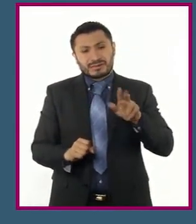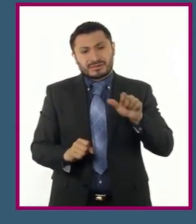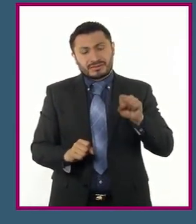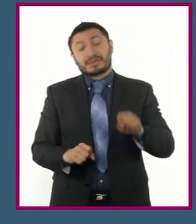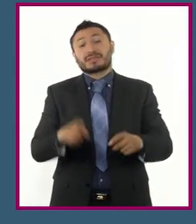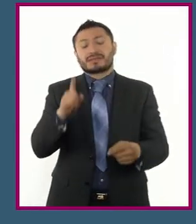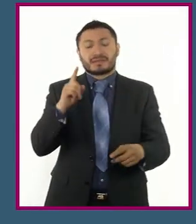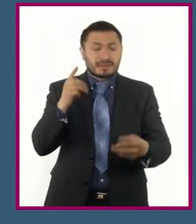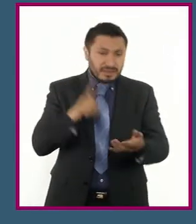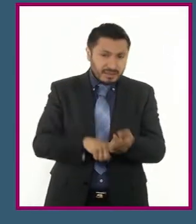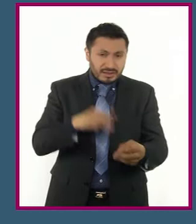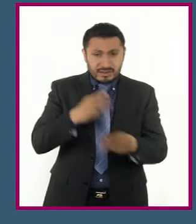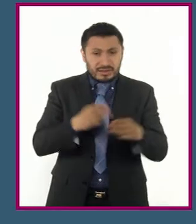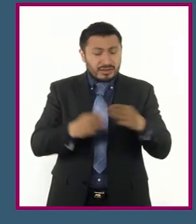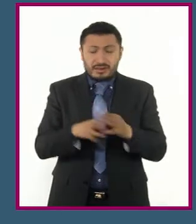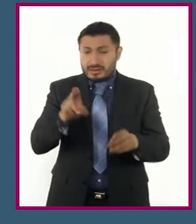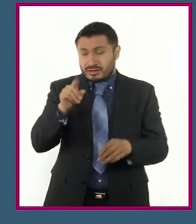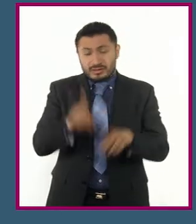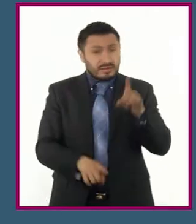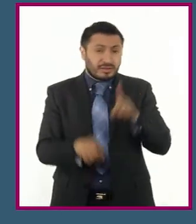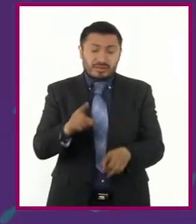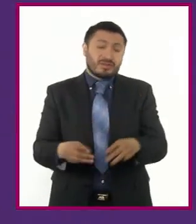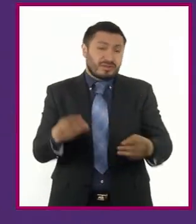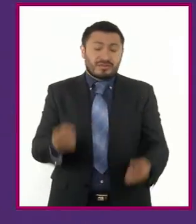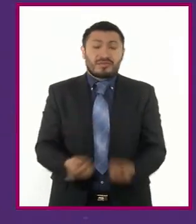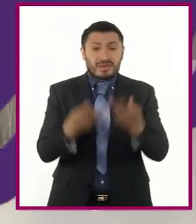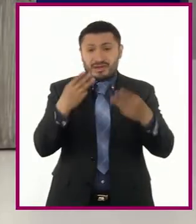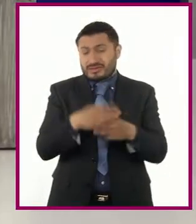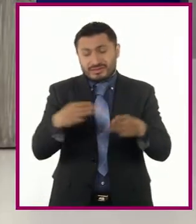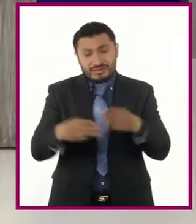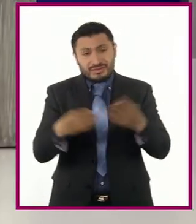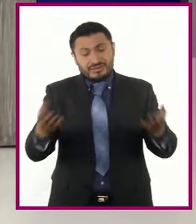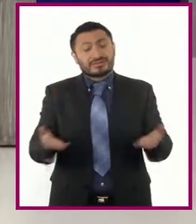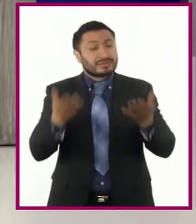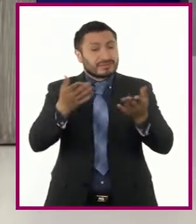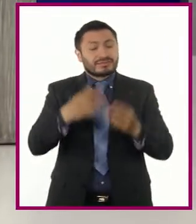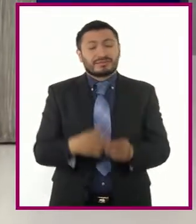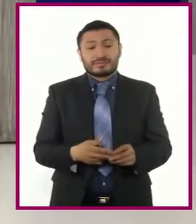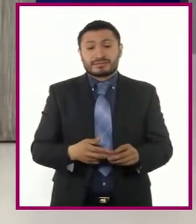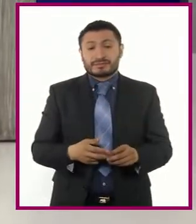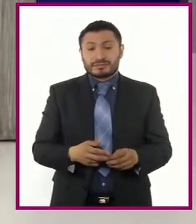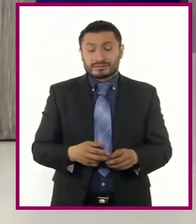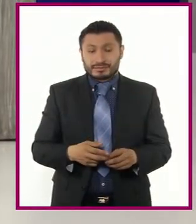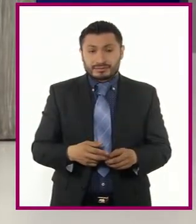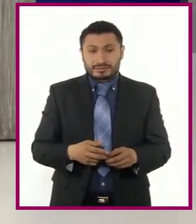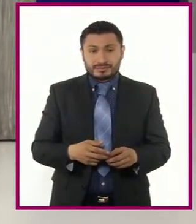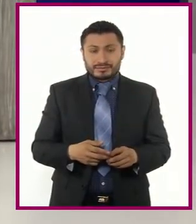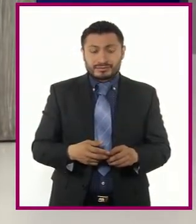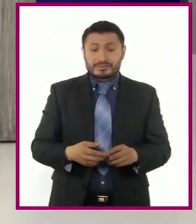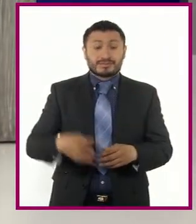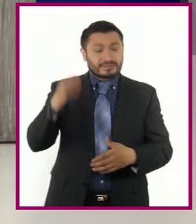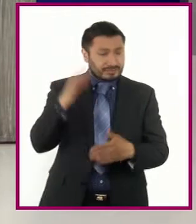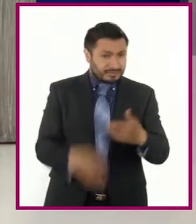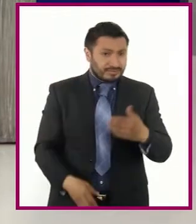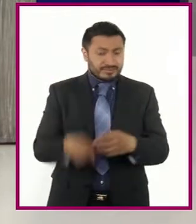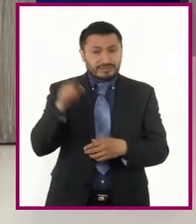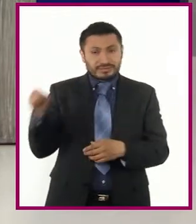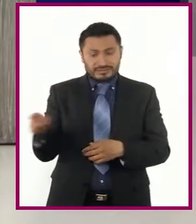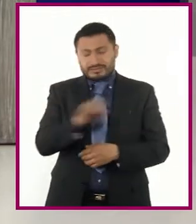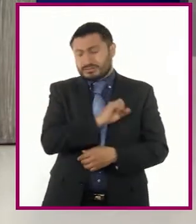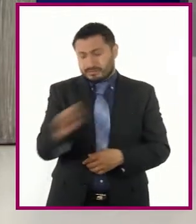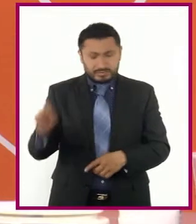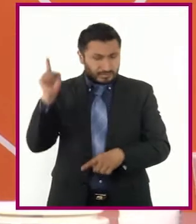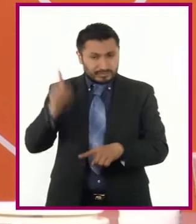la cantidad de materia. ¡Manos a la química! Para acabar con los planes de esos prófugos del conocimiento, hemos preparado